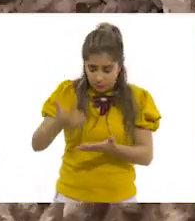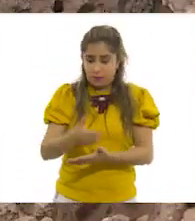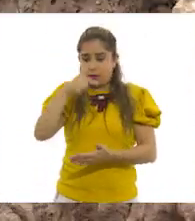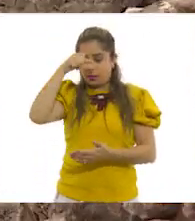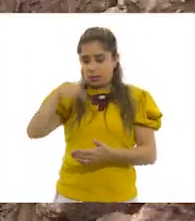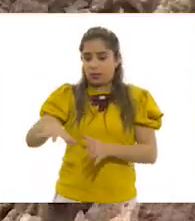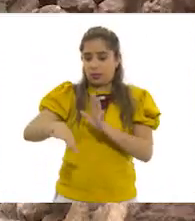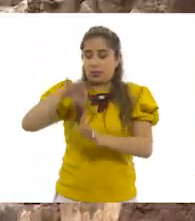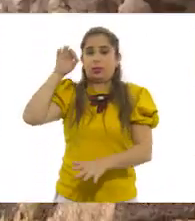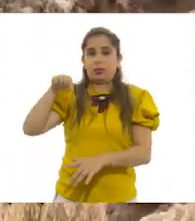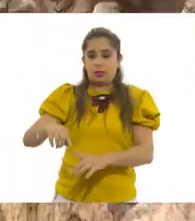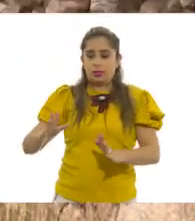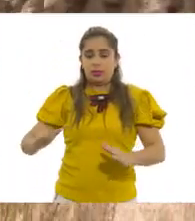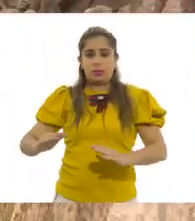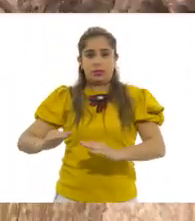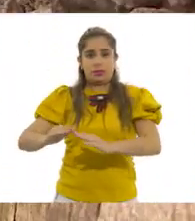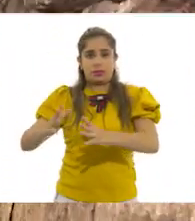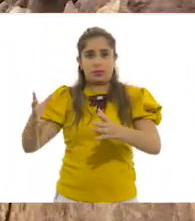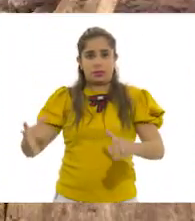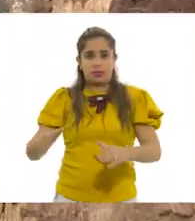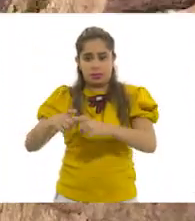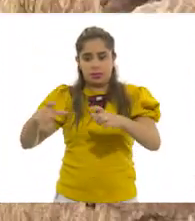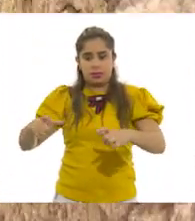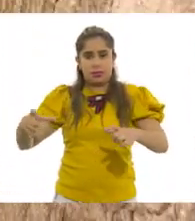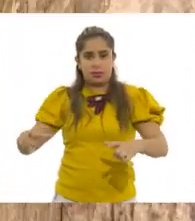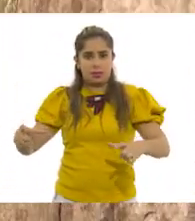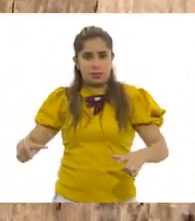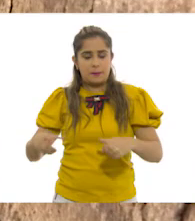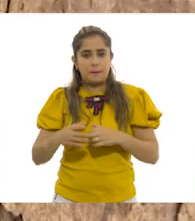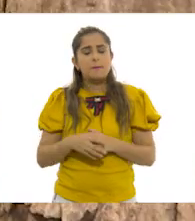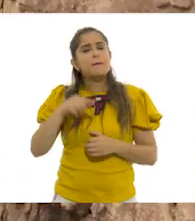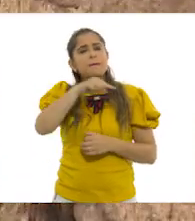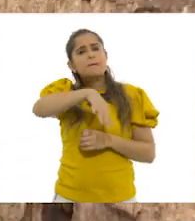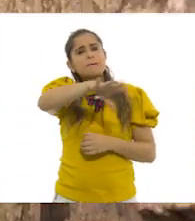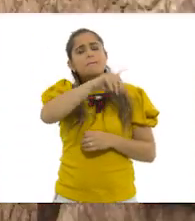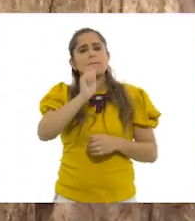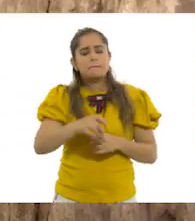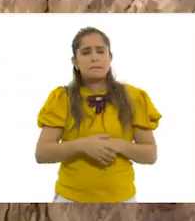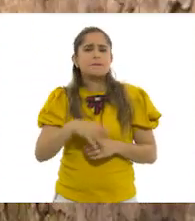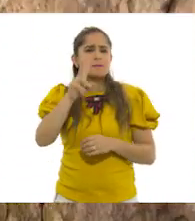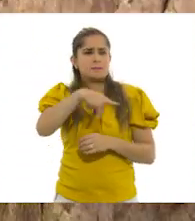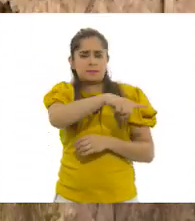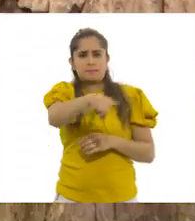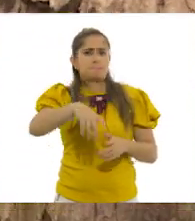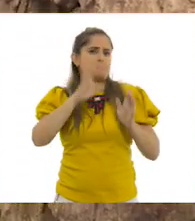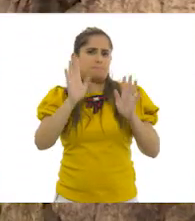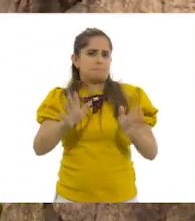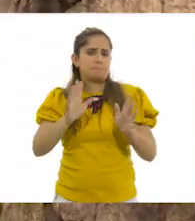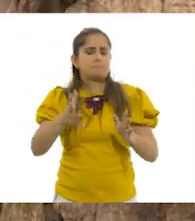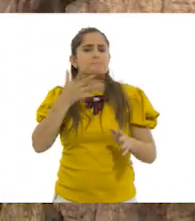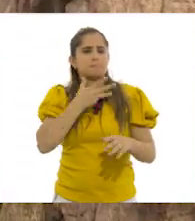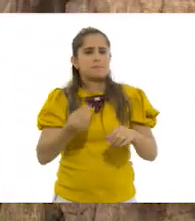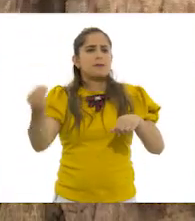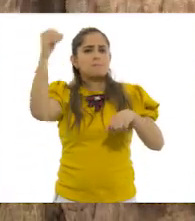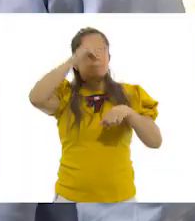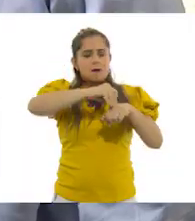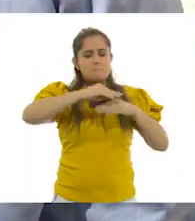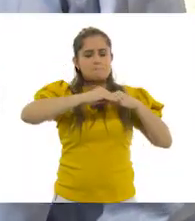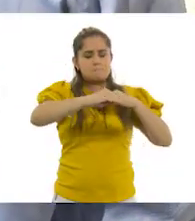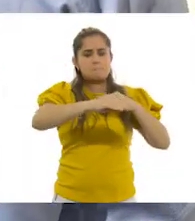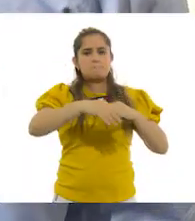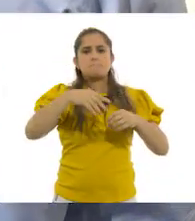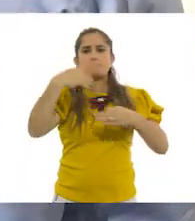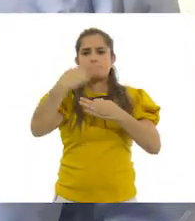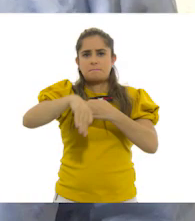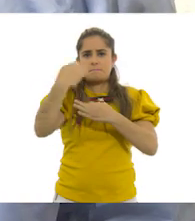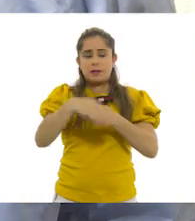hay más para allá? Aquí mismo, la extensión. En esta parte ya excavamos todo eso. Sí. Se volvió a poner un piso provisional. ¿Y